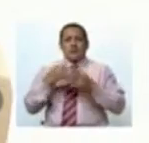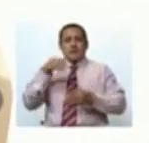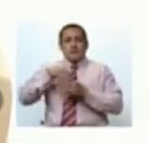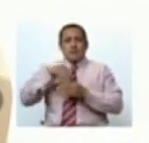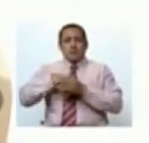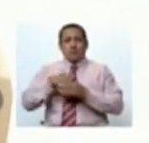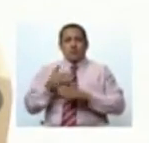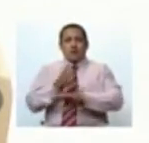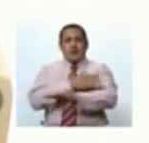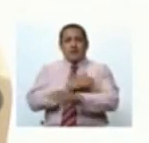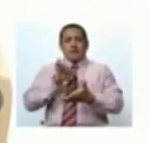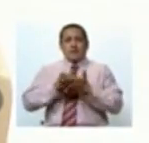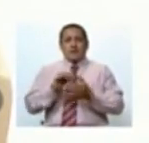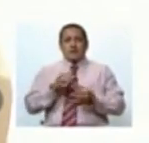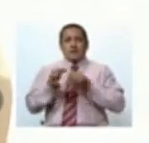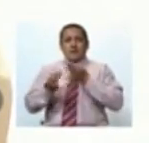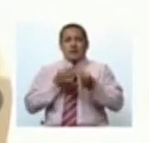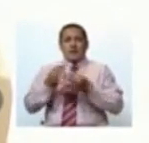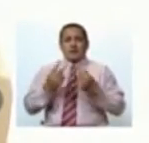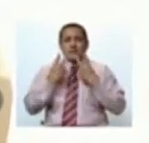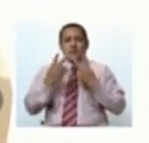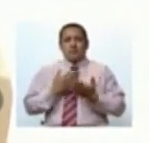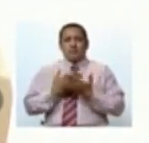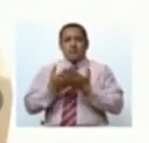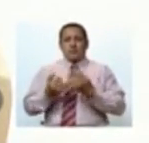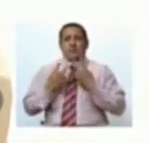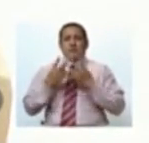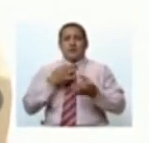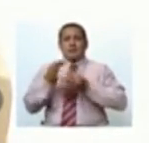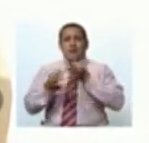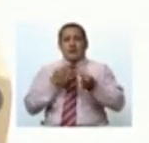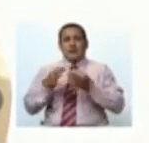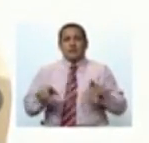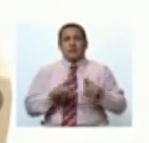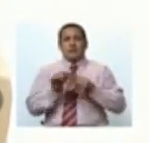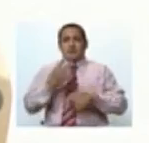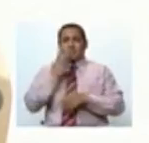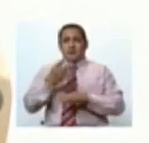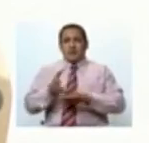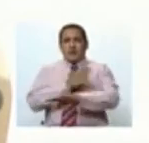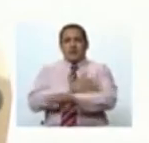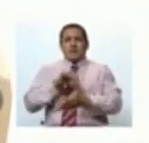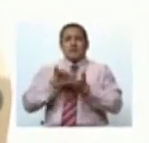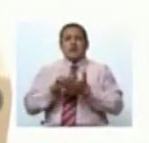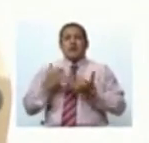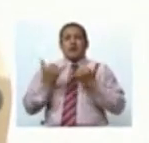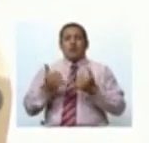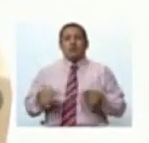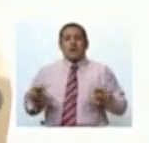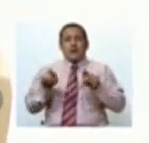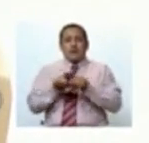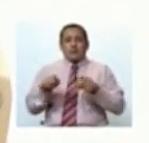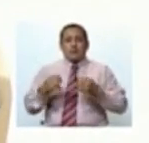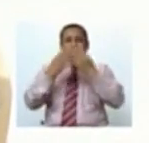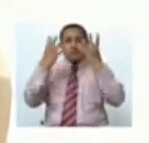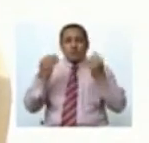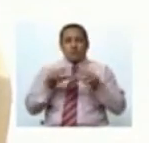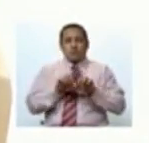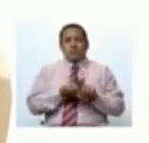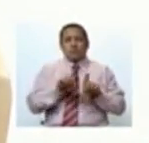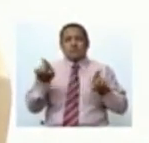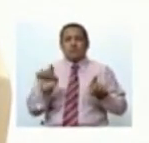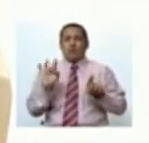y del voto de uno de los votos singulares, se debe desprender del expediente civil, ¿no? Lo que sucedió es que yo tuve una relación extramatrimonial